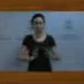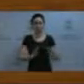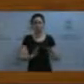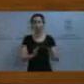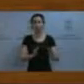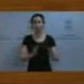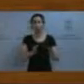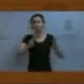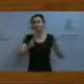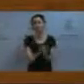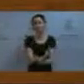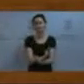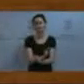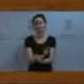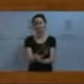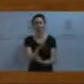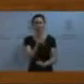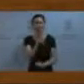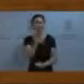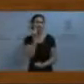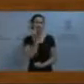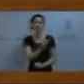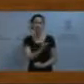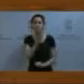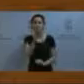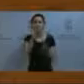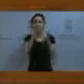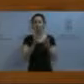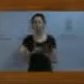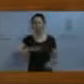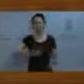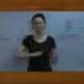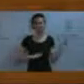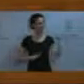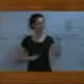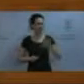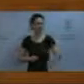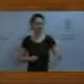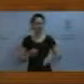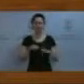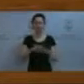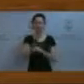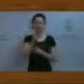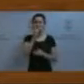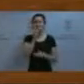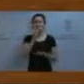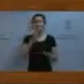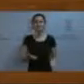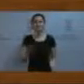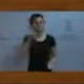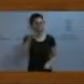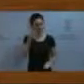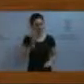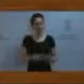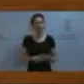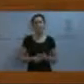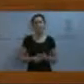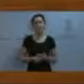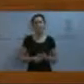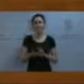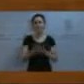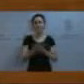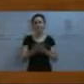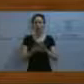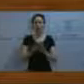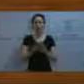Y lo digo claramente porque es una muestra de la incapacidad absoluta de la gestión. Y mire, ahora le quiero hablar del